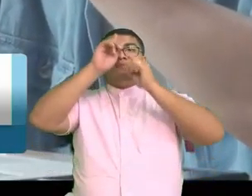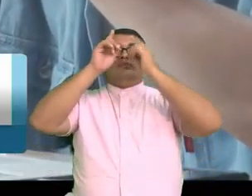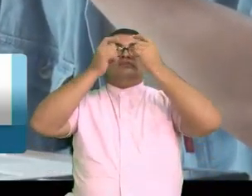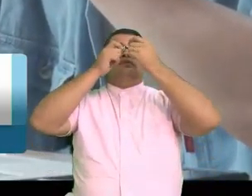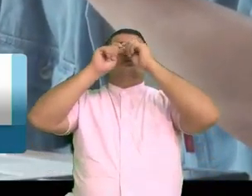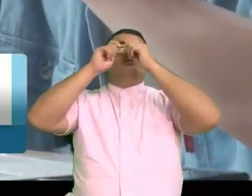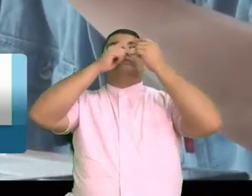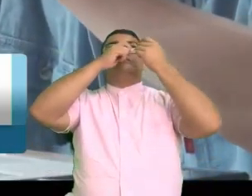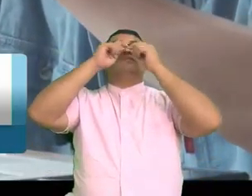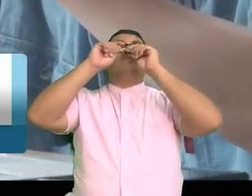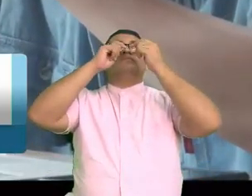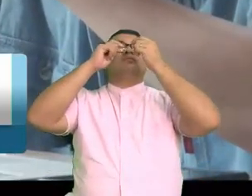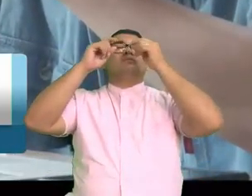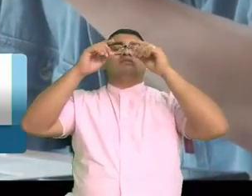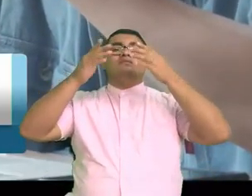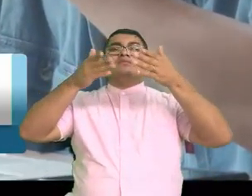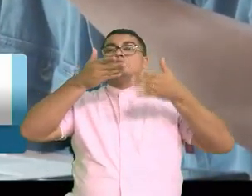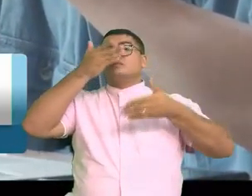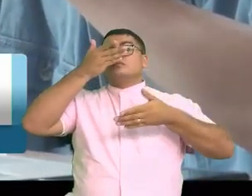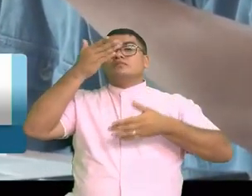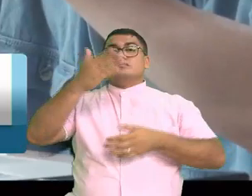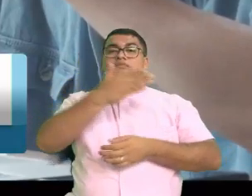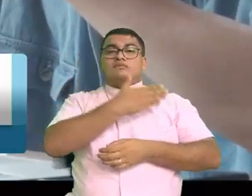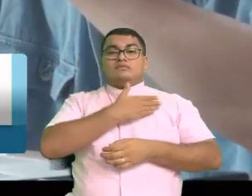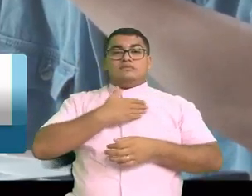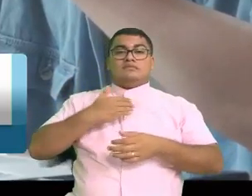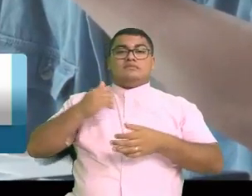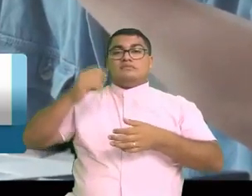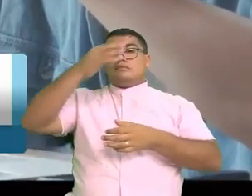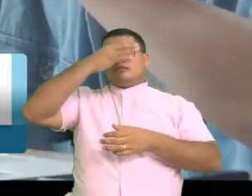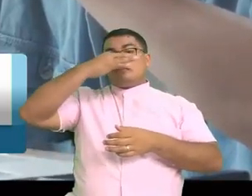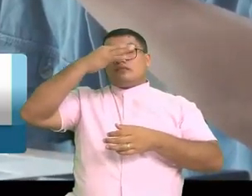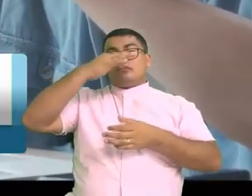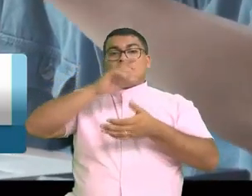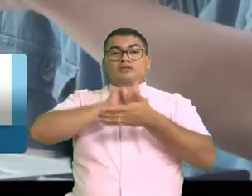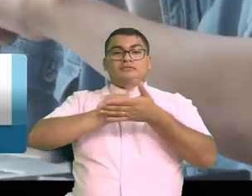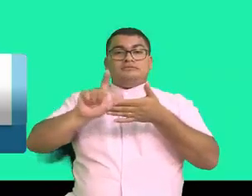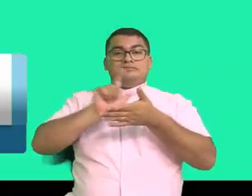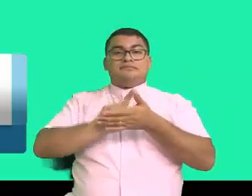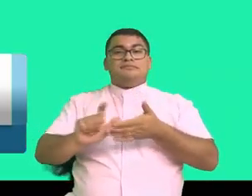una mejor ventilación y drenaje de estas cavidades.